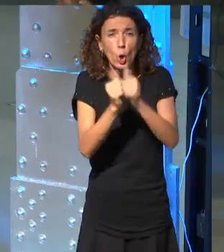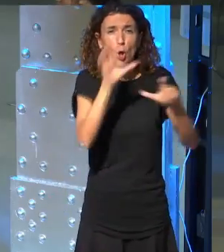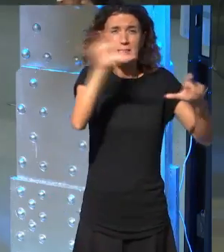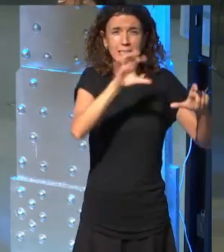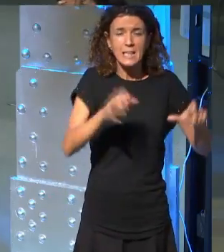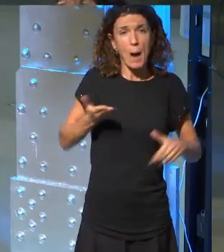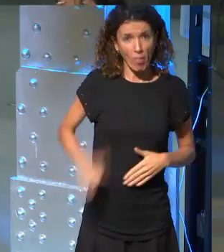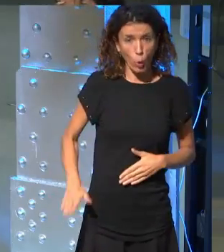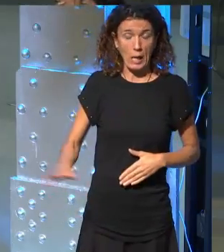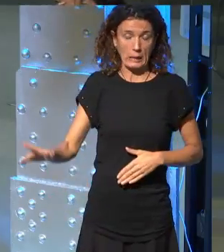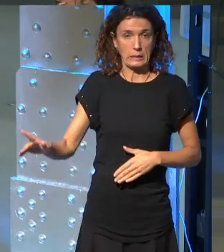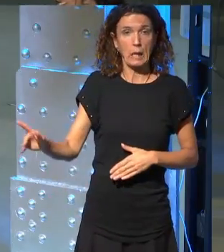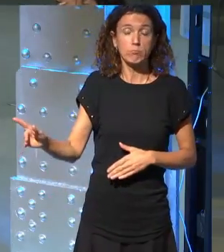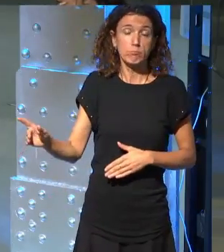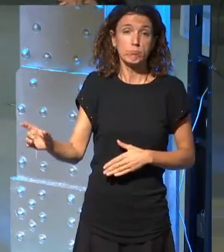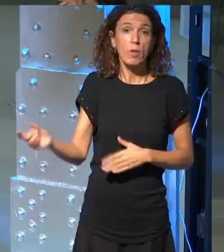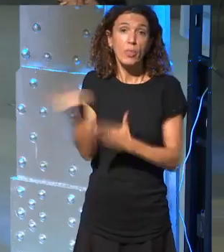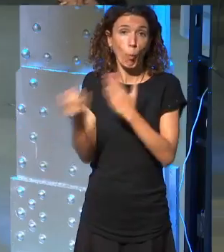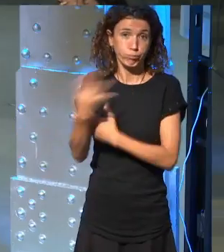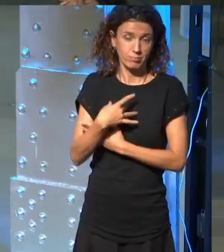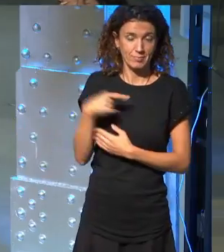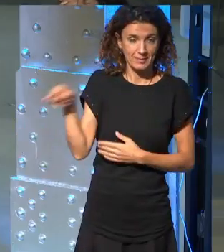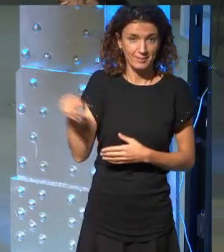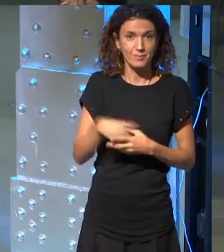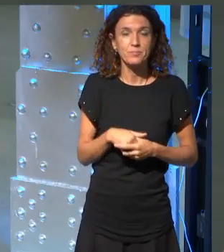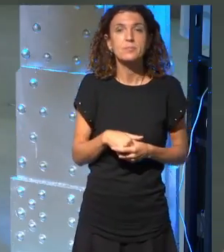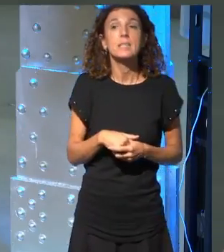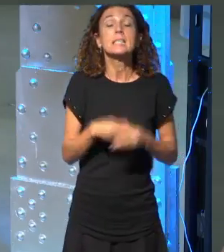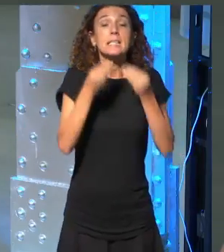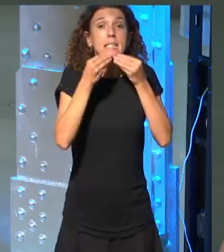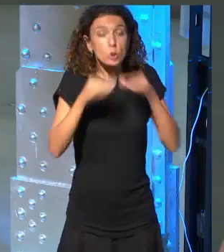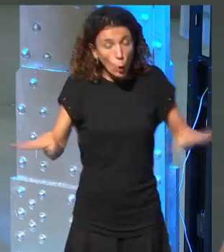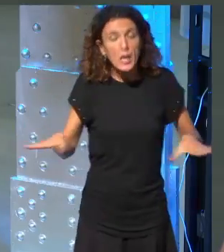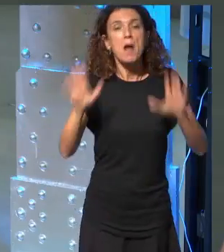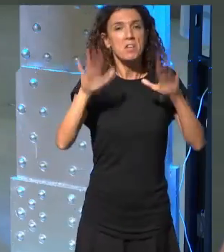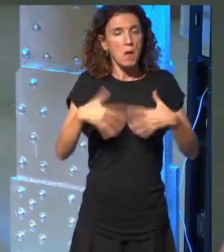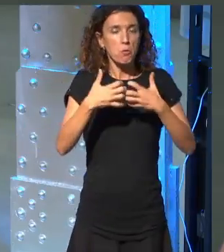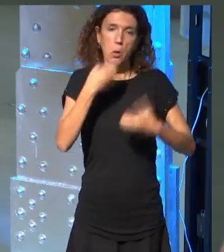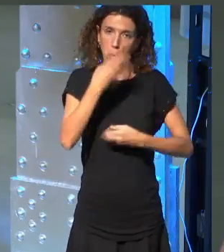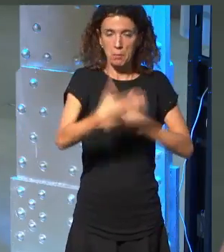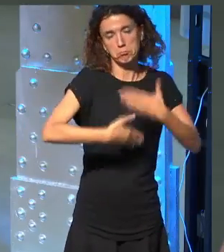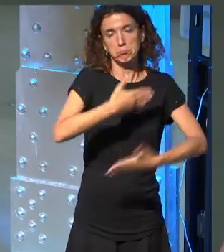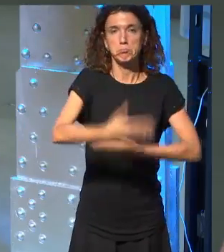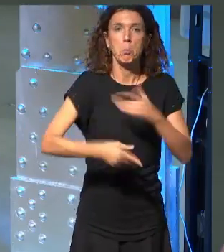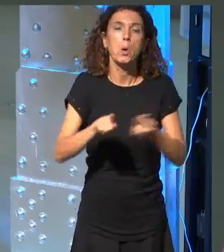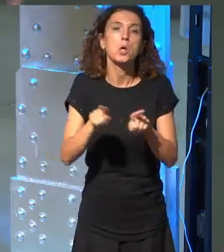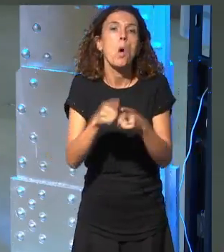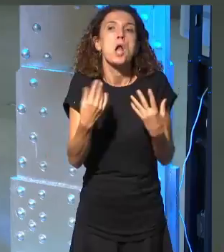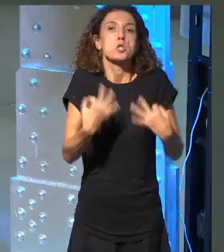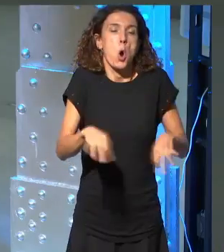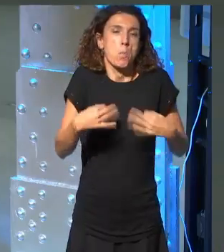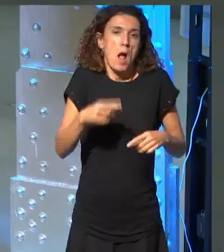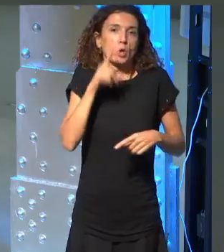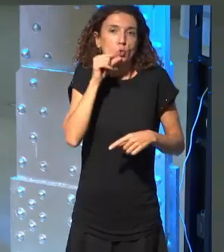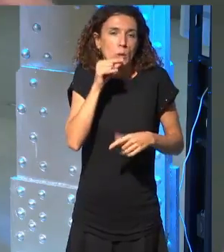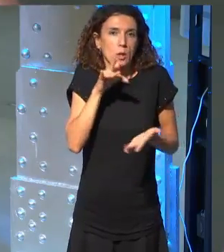de una amazona y me hizo Manuel este dibujo. Y esta historia funcionó bien, pero a niveles, digamos, humanos de